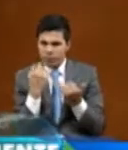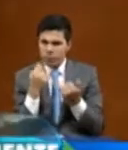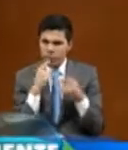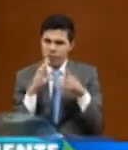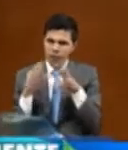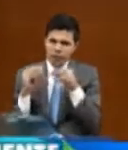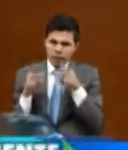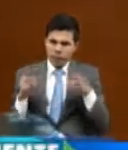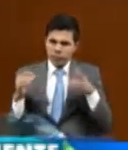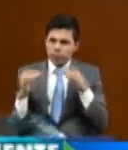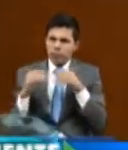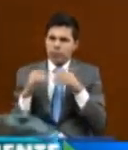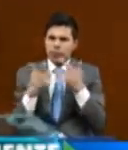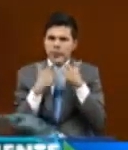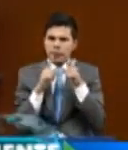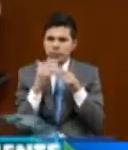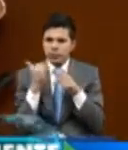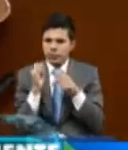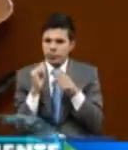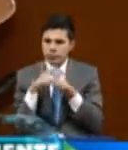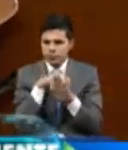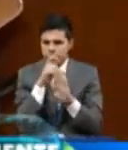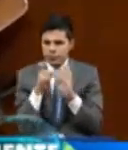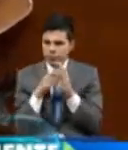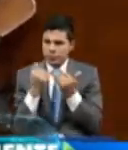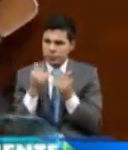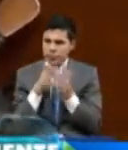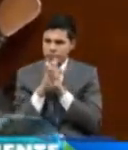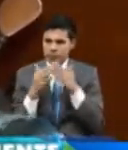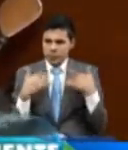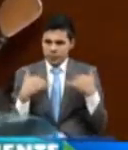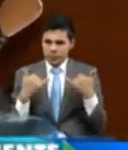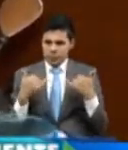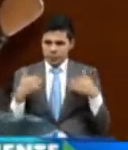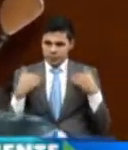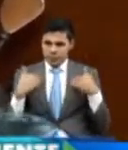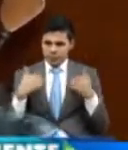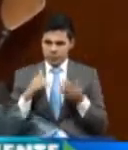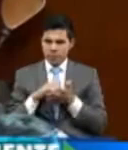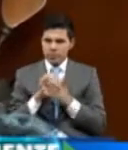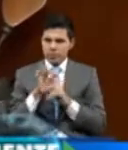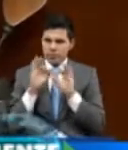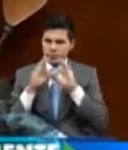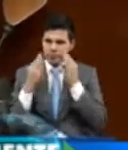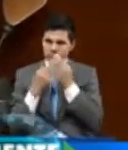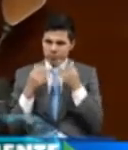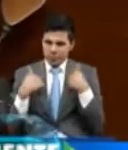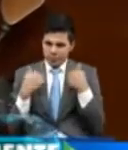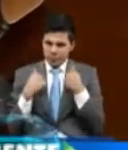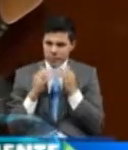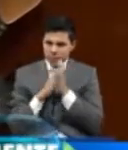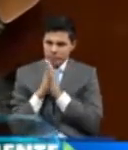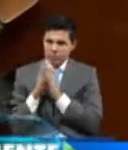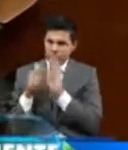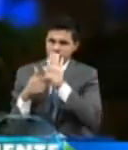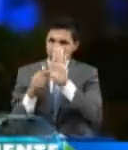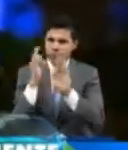a unas horas de haber recobrado su libertad, él se encuentra gozando de esta dicha junto a su familia. Veamos el testimonio.